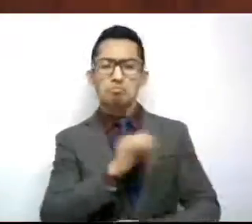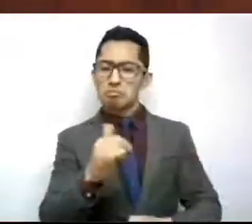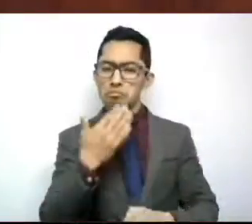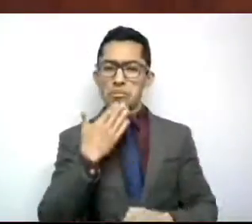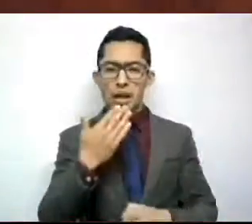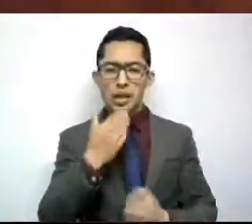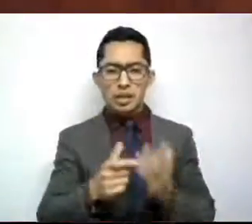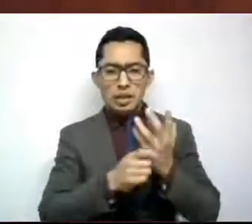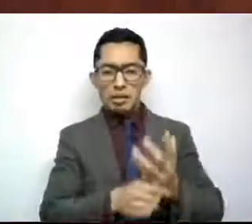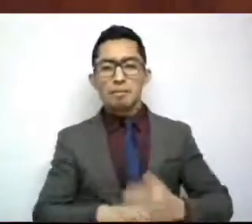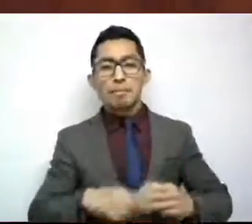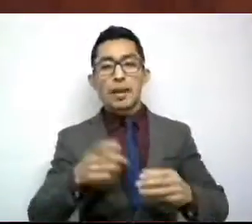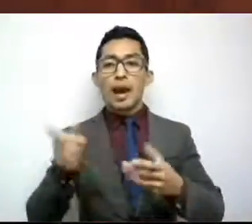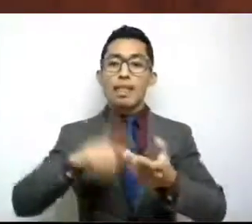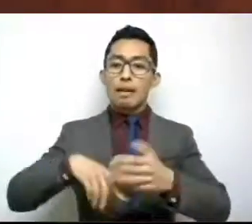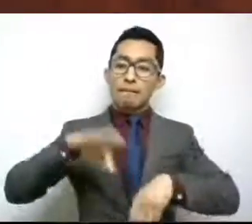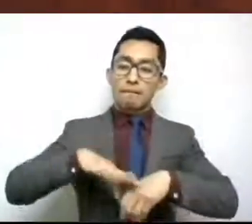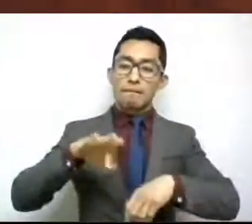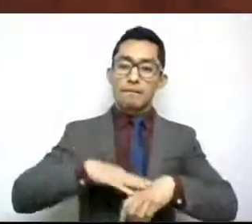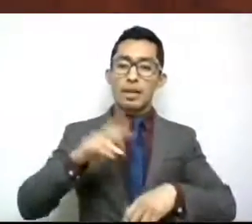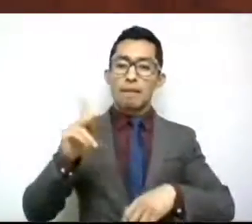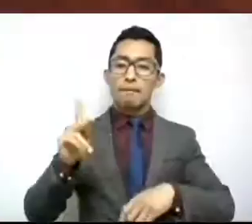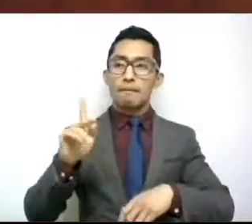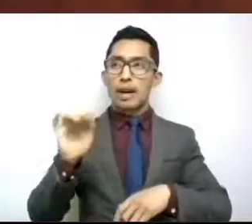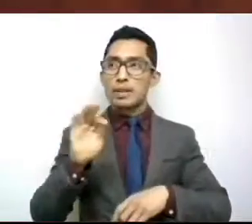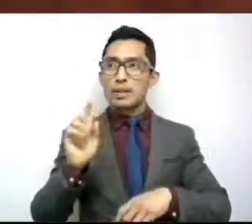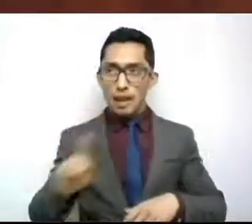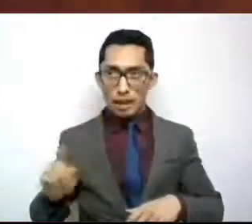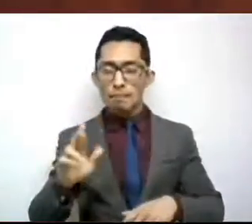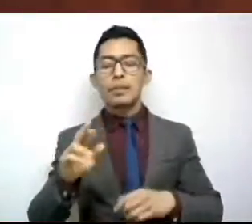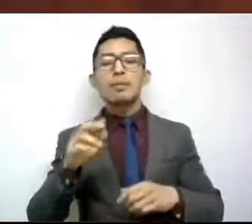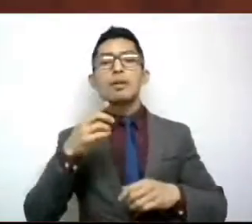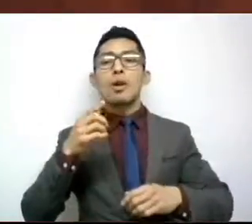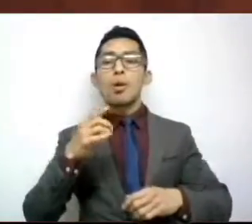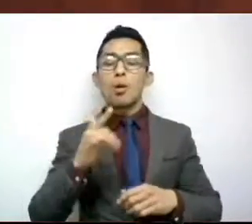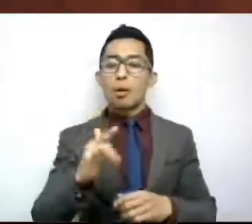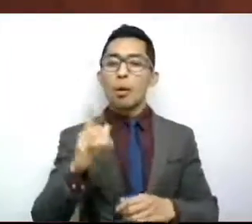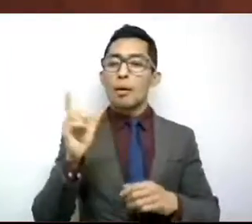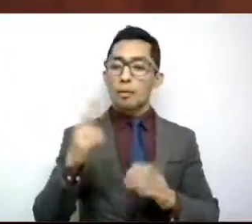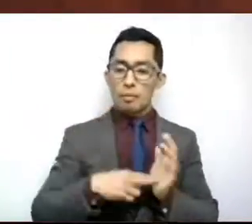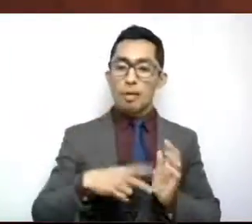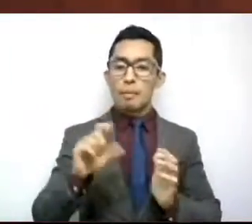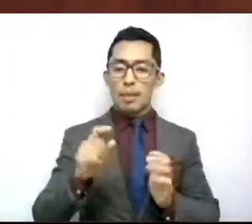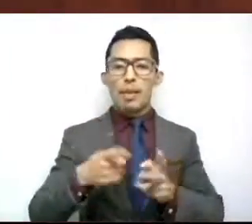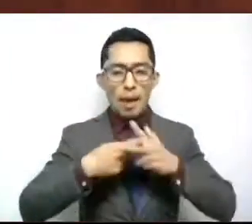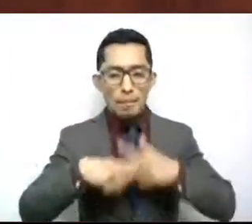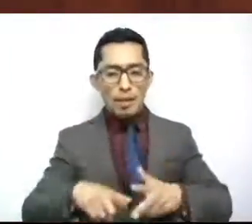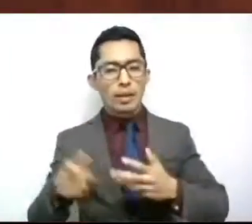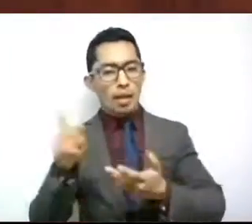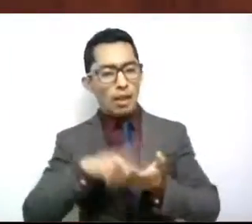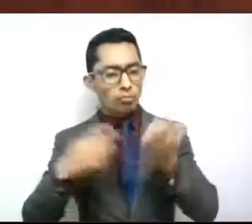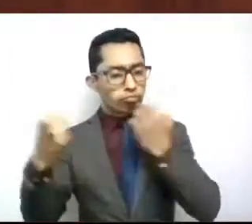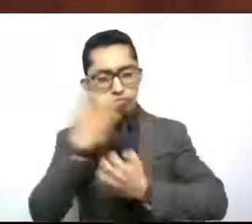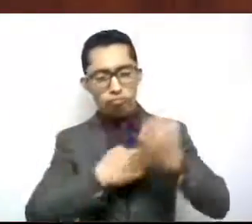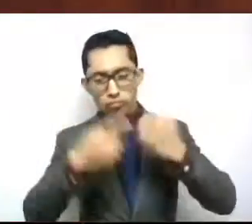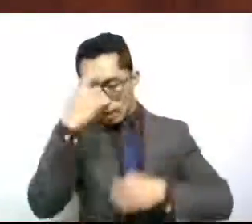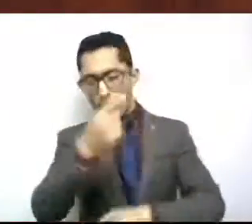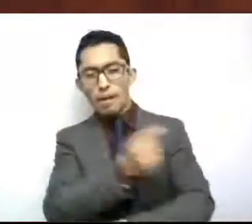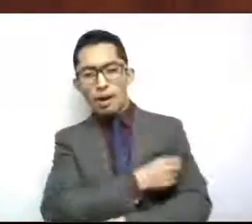La farmacéutica Pfizer comenzó a mediados de julio de 2020 los exámenes clínicos de su vacuna